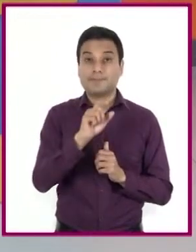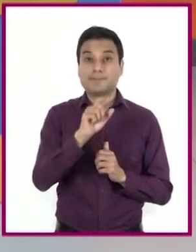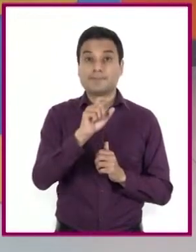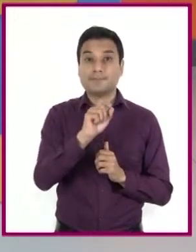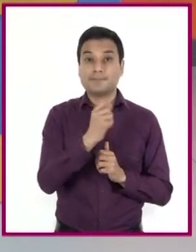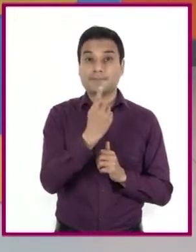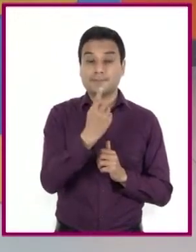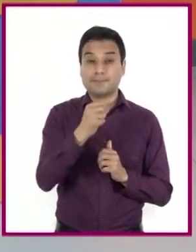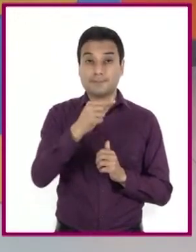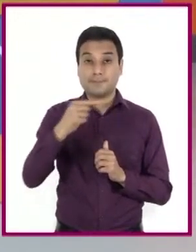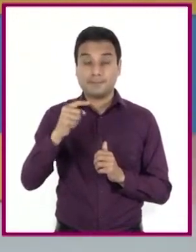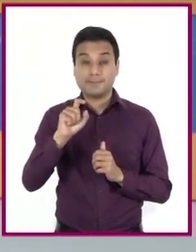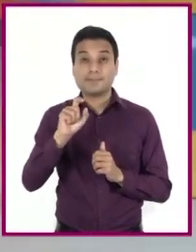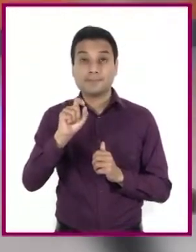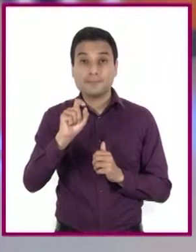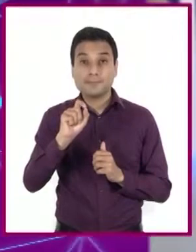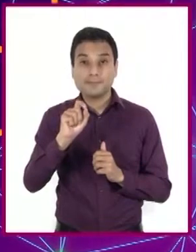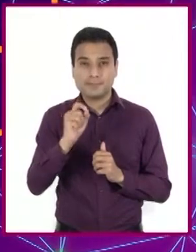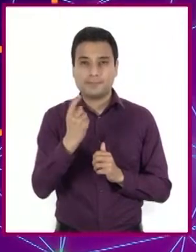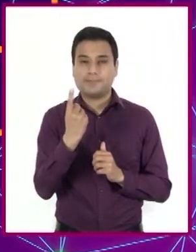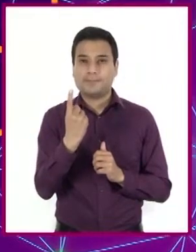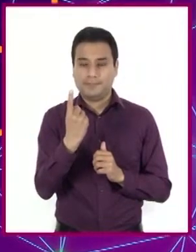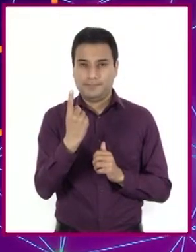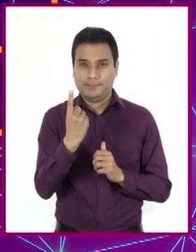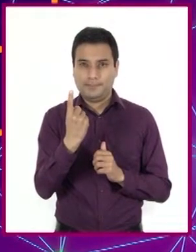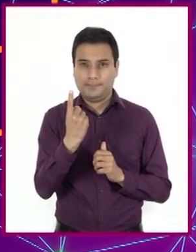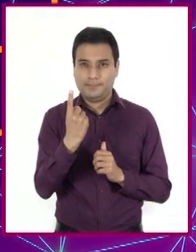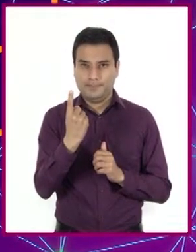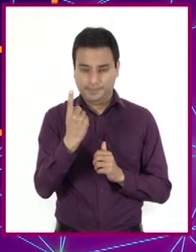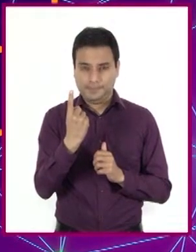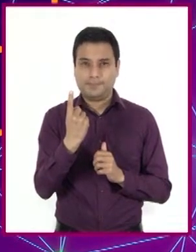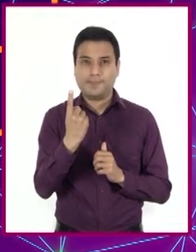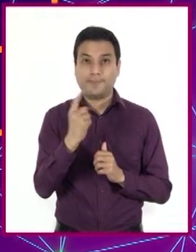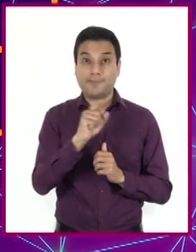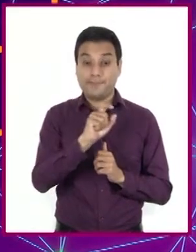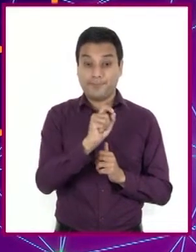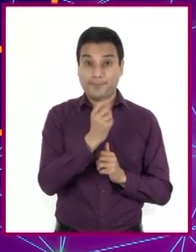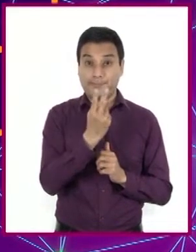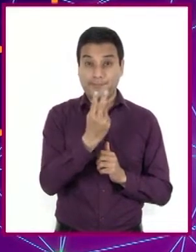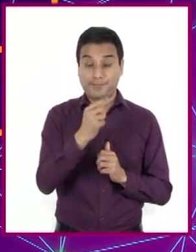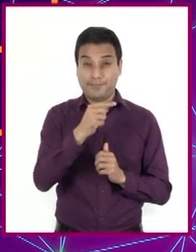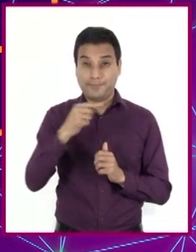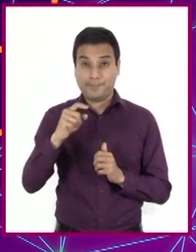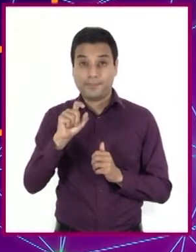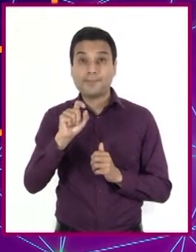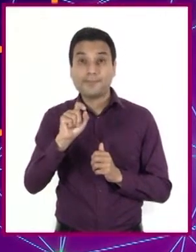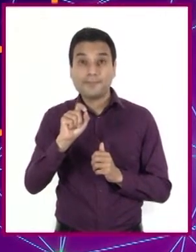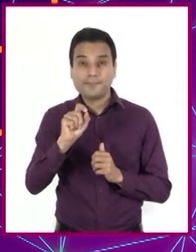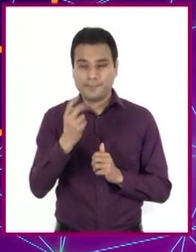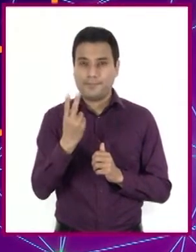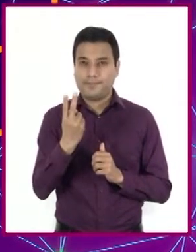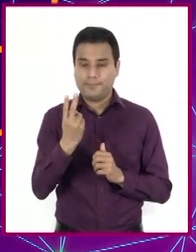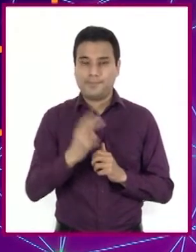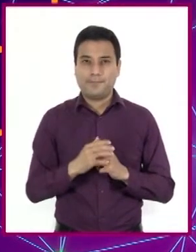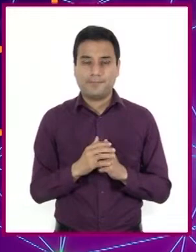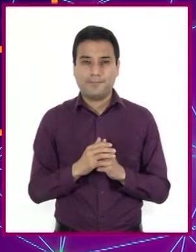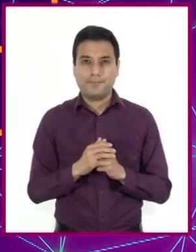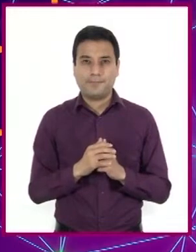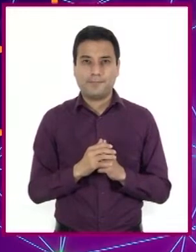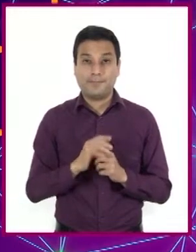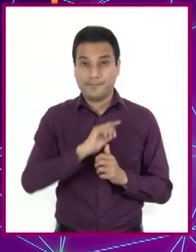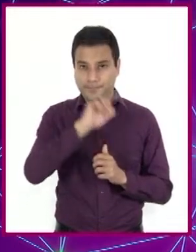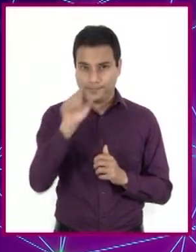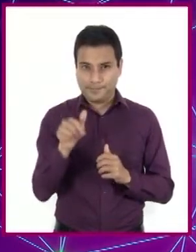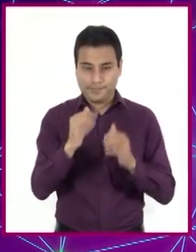de 21 menos 20 es 1. Y el valor absoluto de 22 menos 20 es 2.